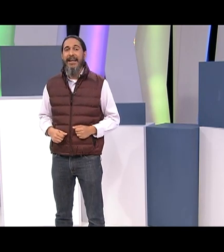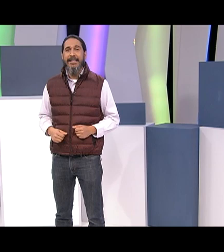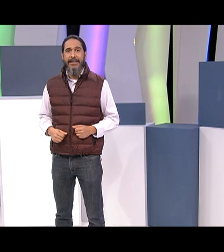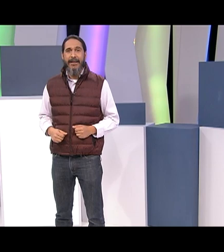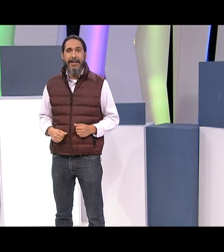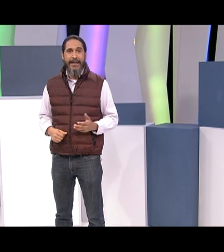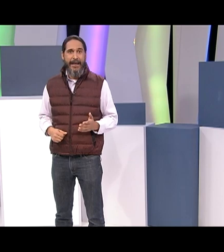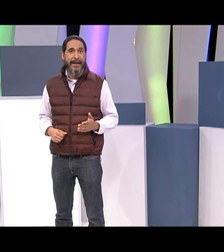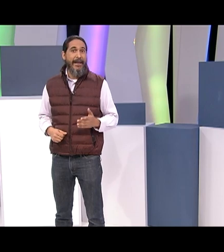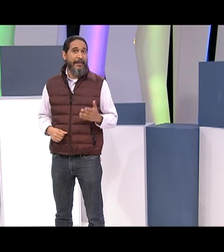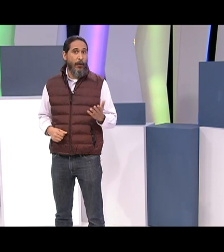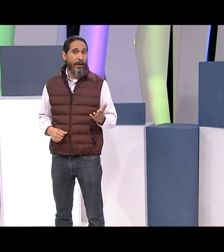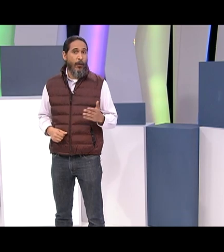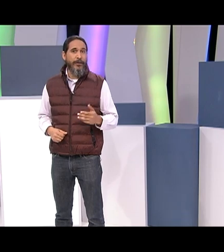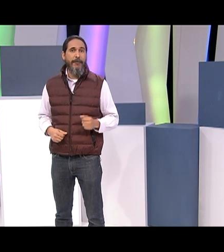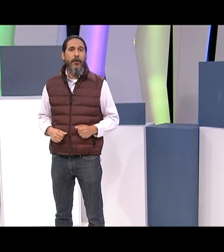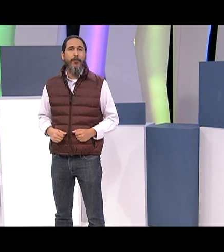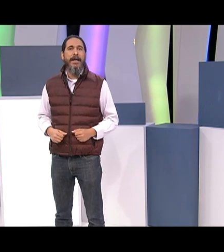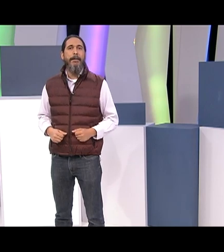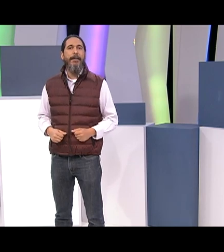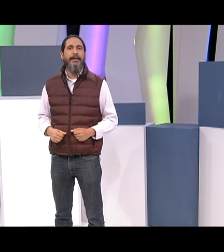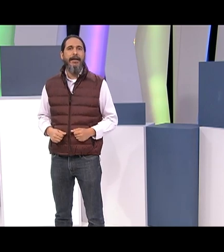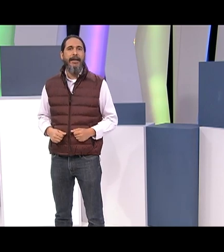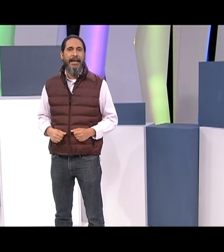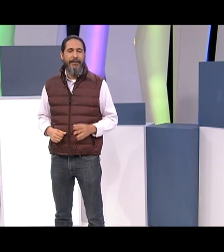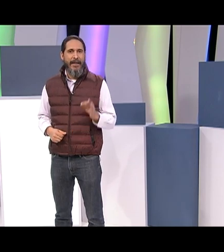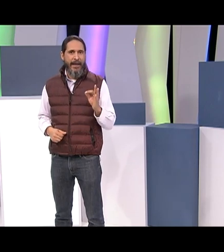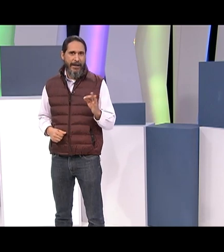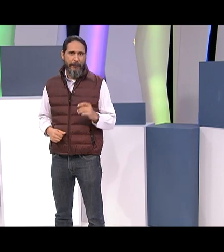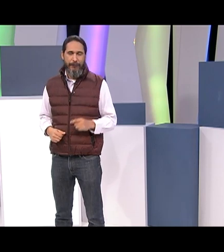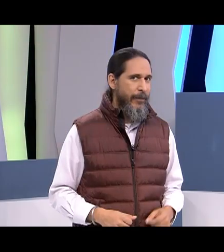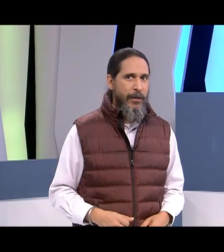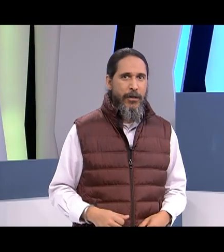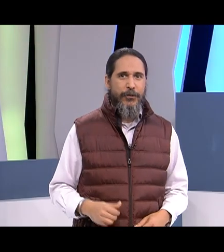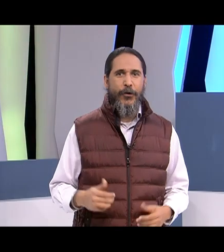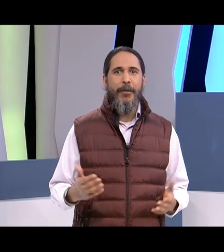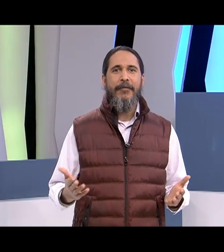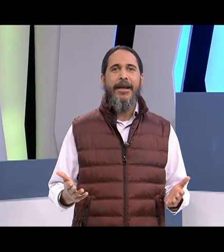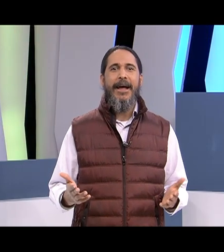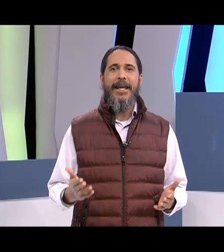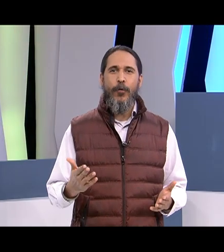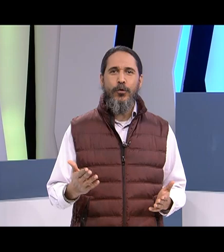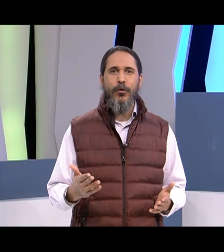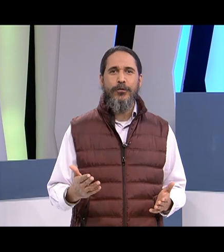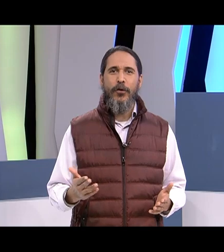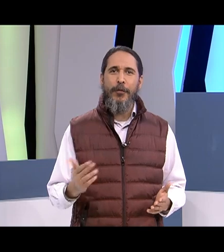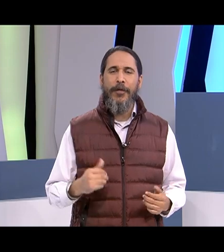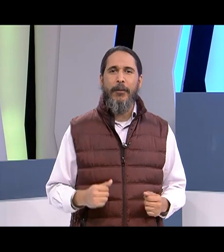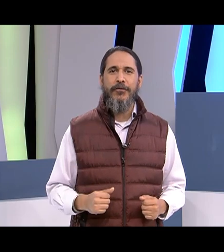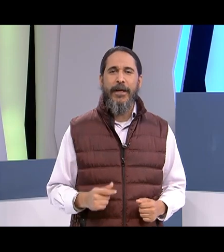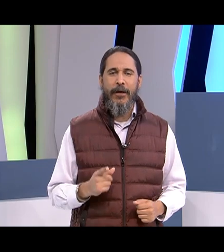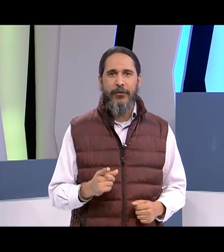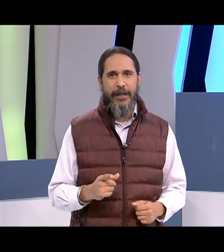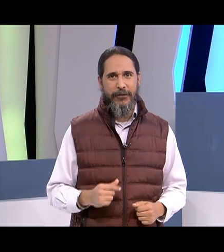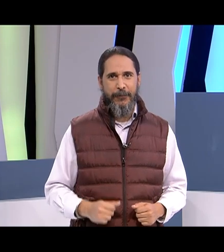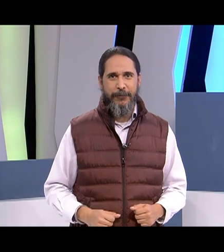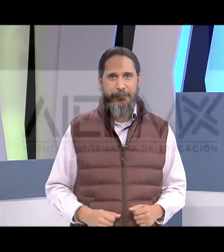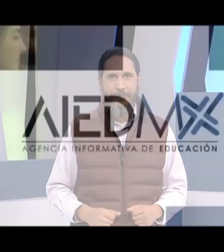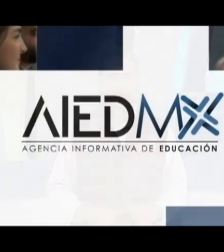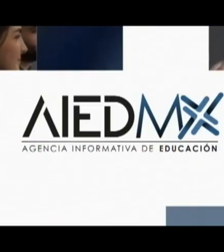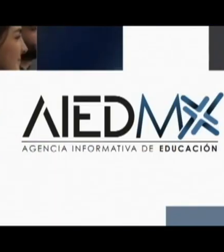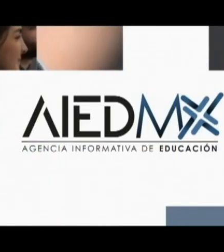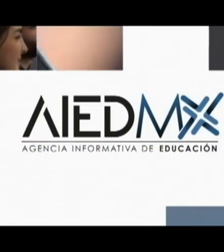educación realizan y que, de una u otra forma, impactan en la vida diaria. Soy Omar Vera y juntos nos pondremos en